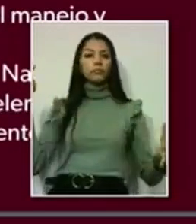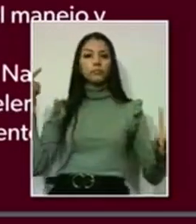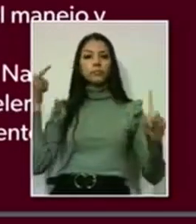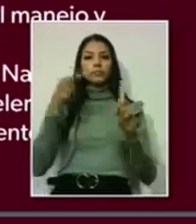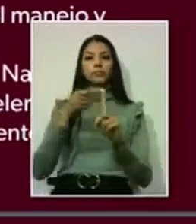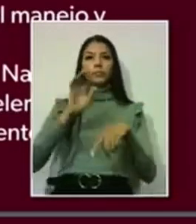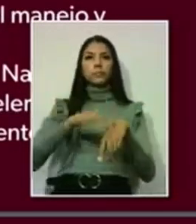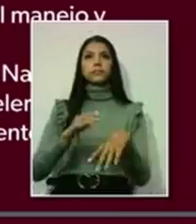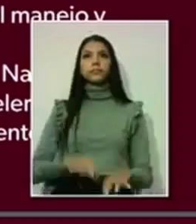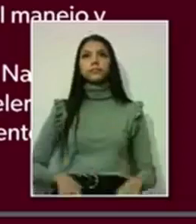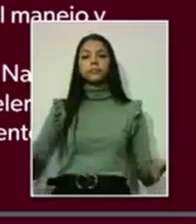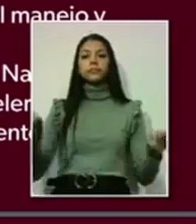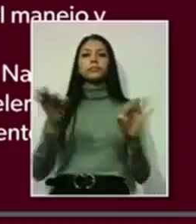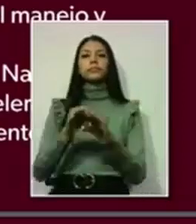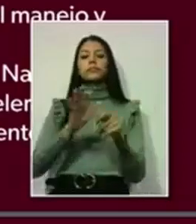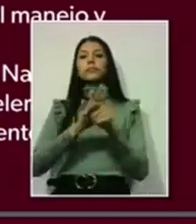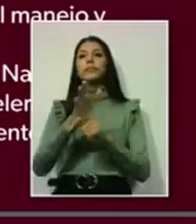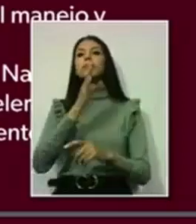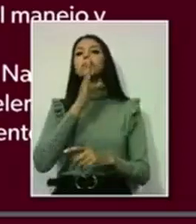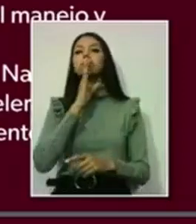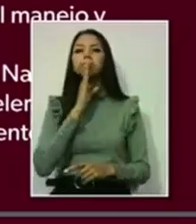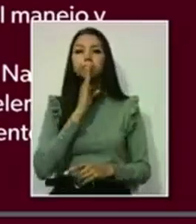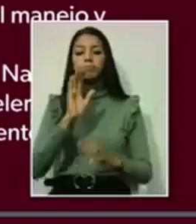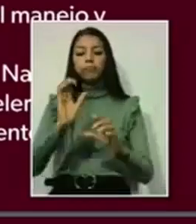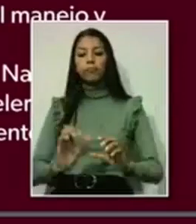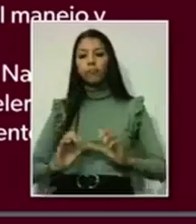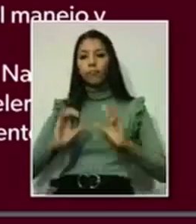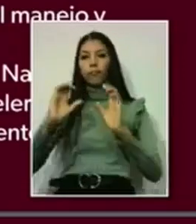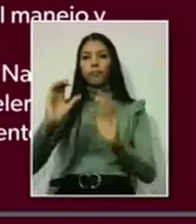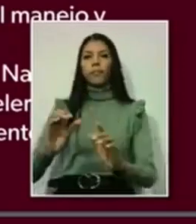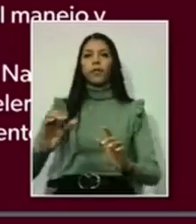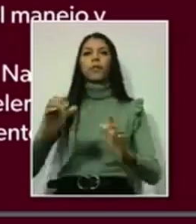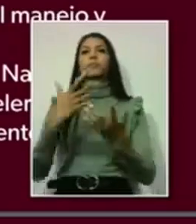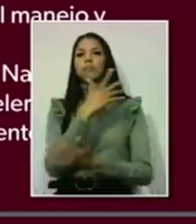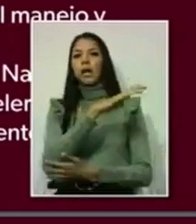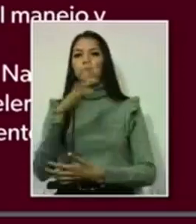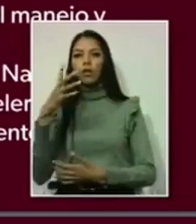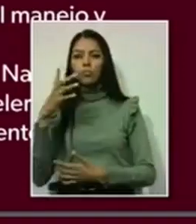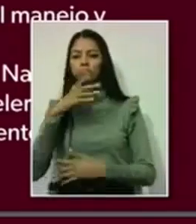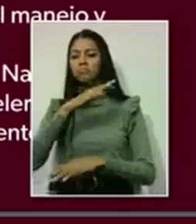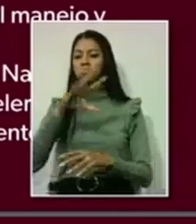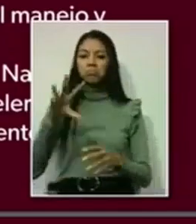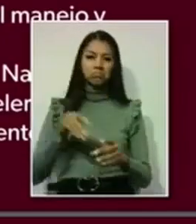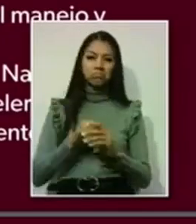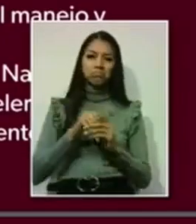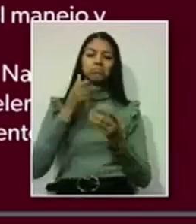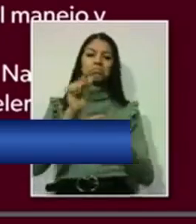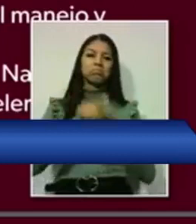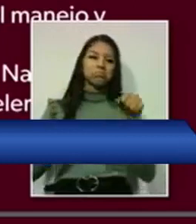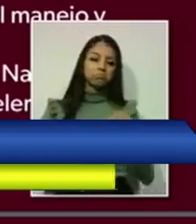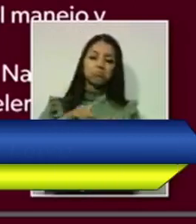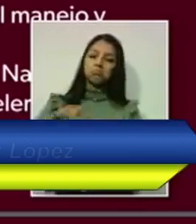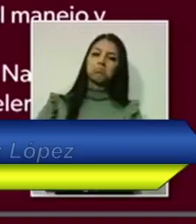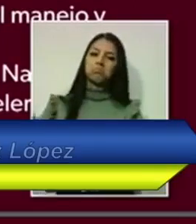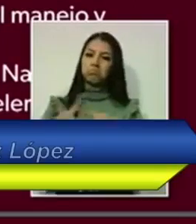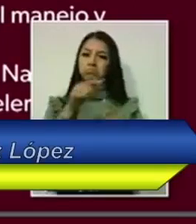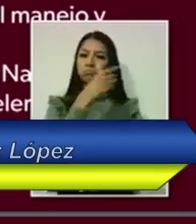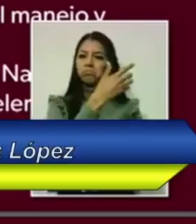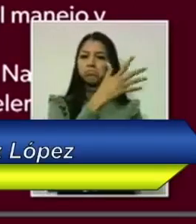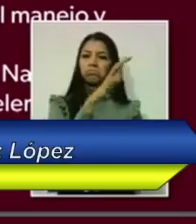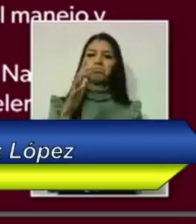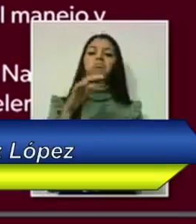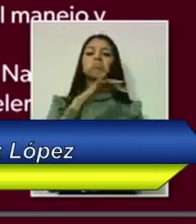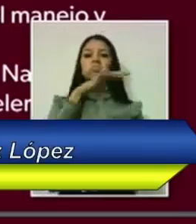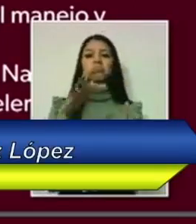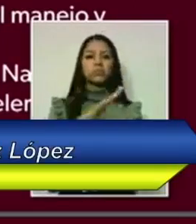ambiente. Fundamentalmente es conservar los ecosistemas del estado, dotar de servicios ambientales a la población, mantener